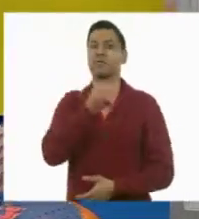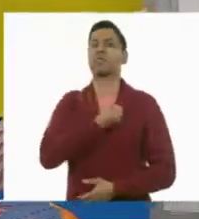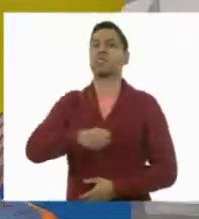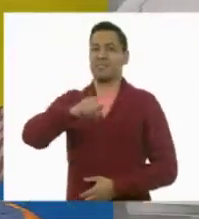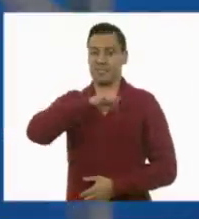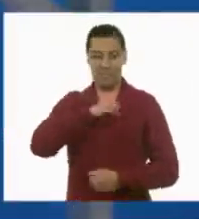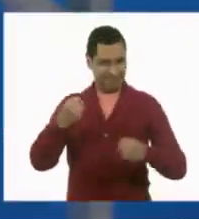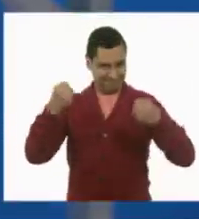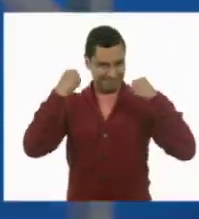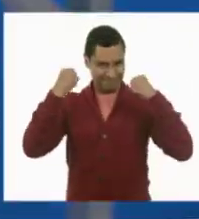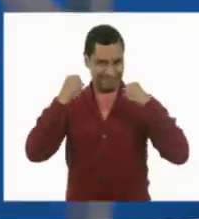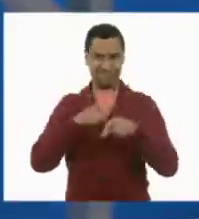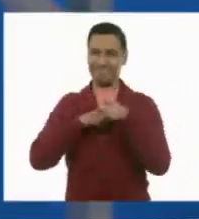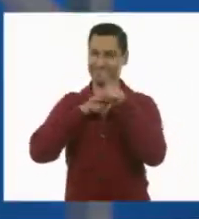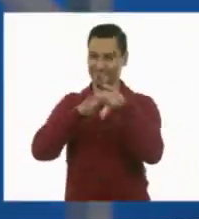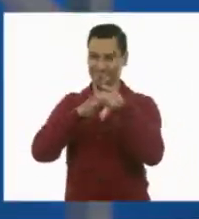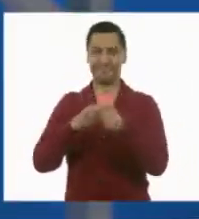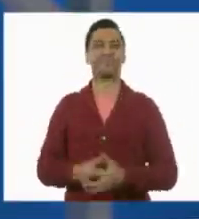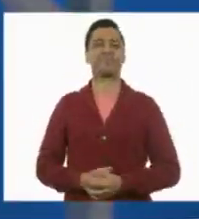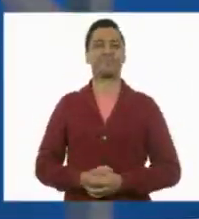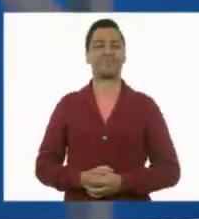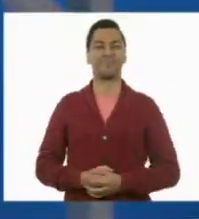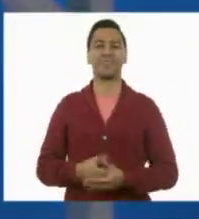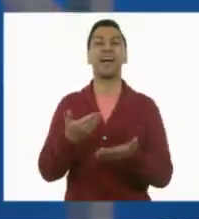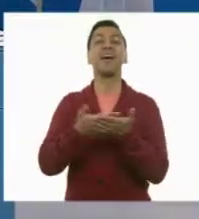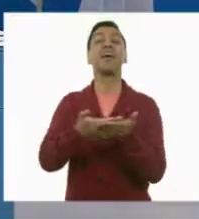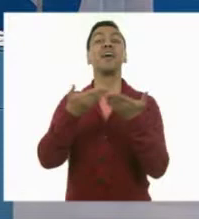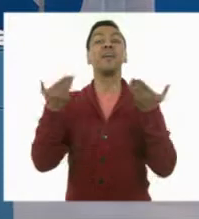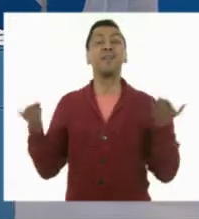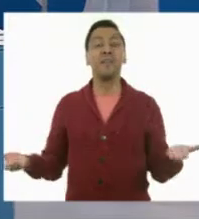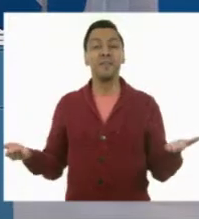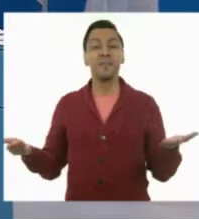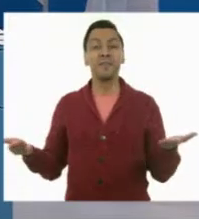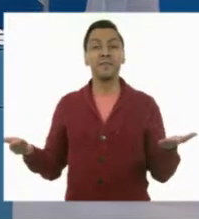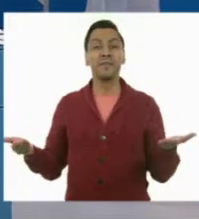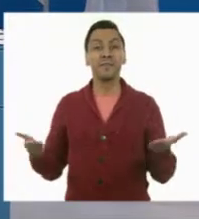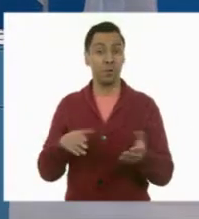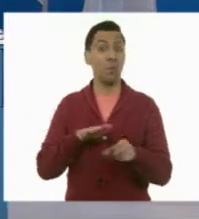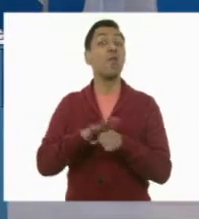muy fuertes. Uh-huh. Ahora nos vamos a...